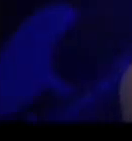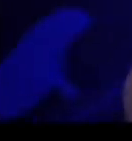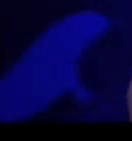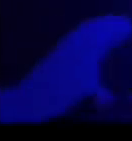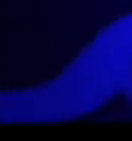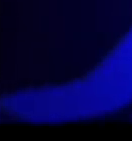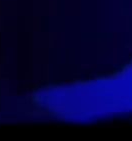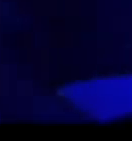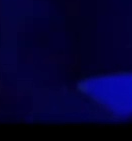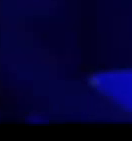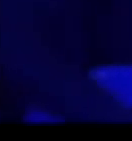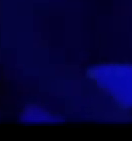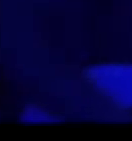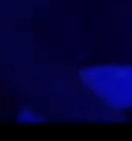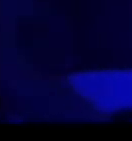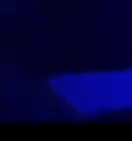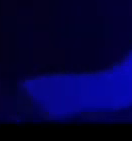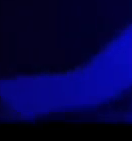de un sábado.